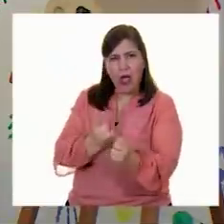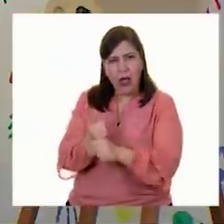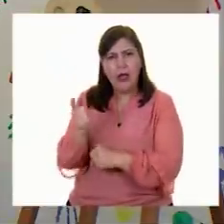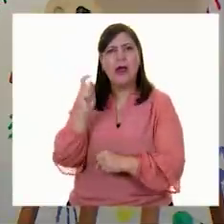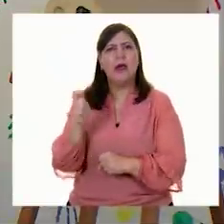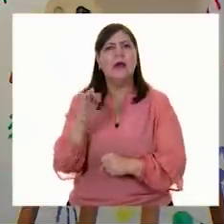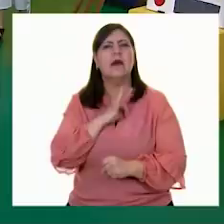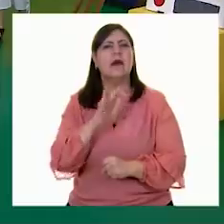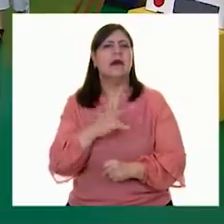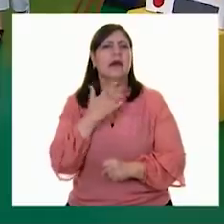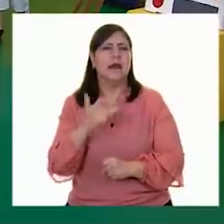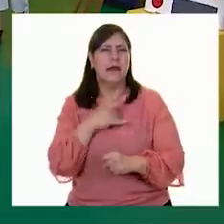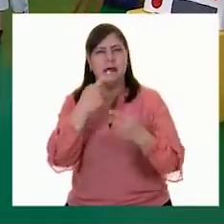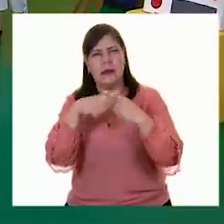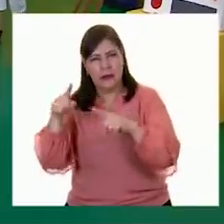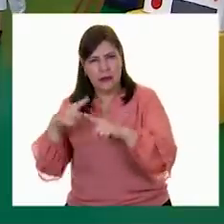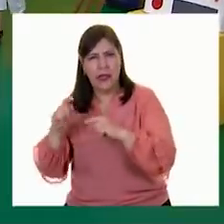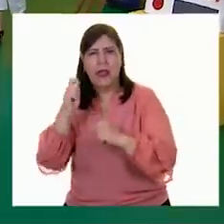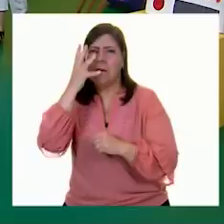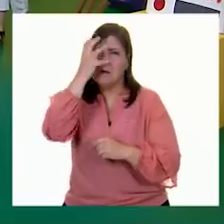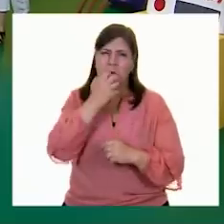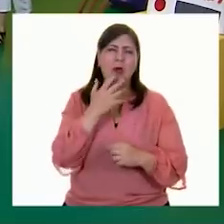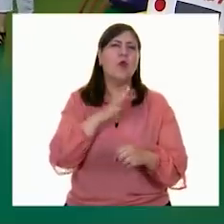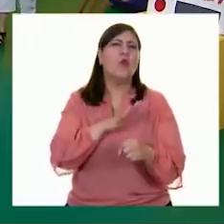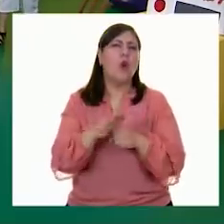las diferentes intensidades de la tristeza.